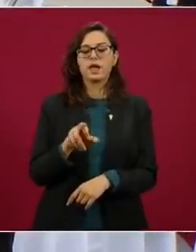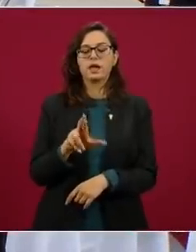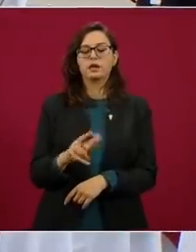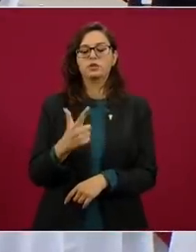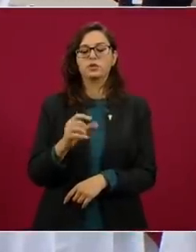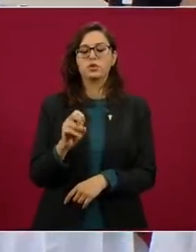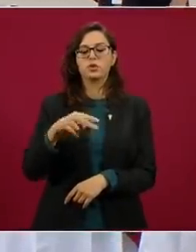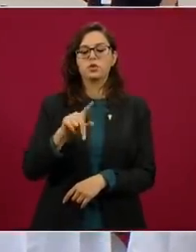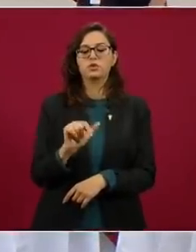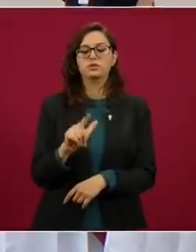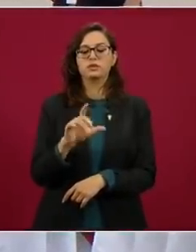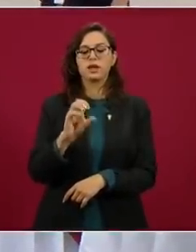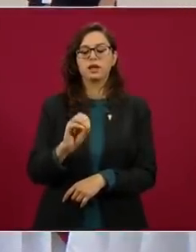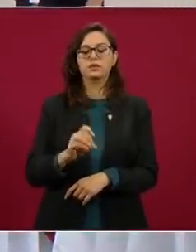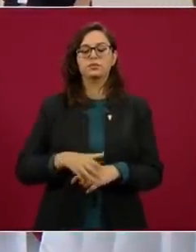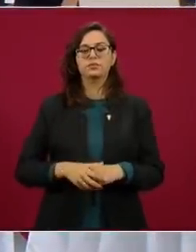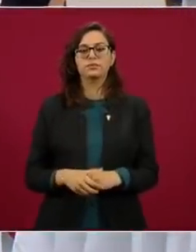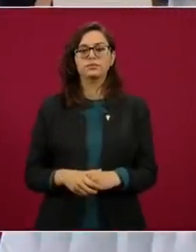pacheco